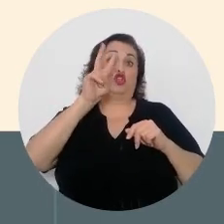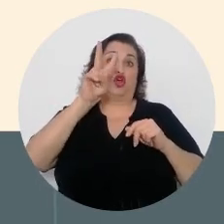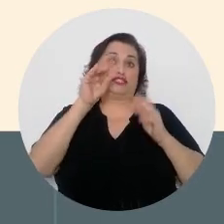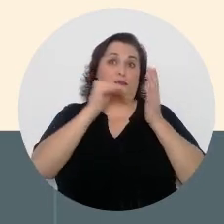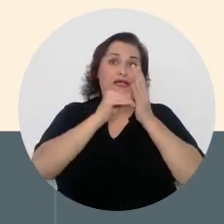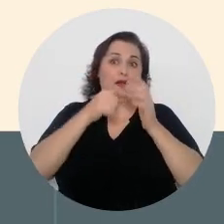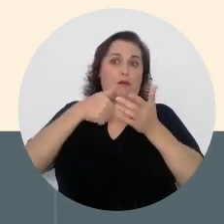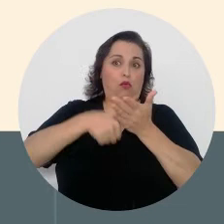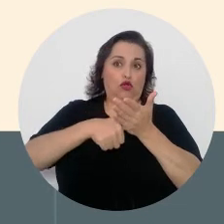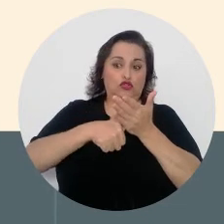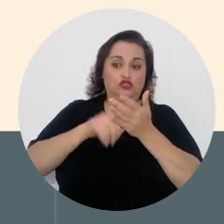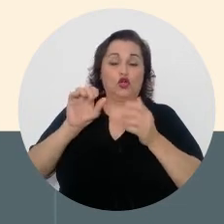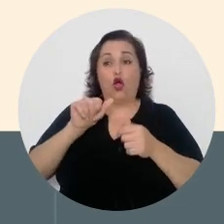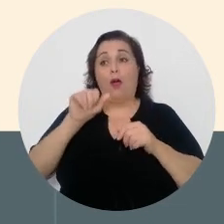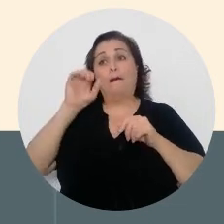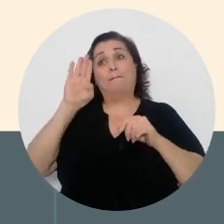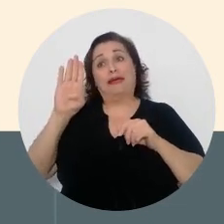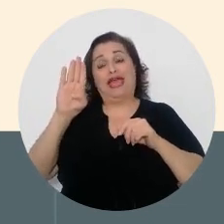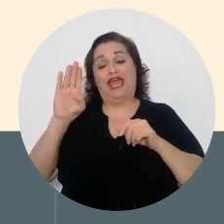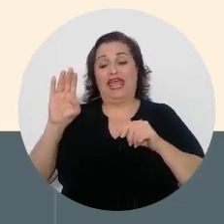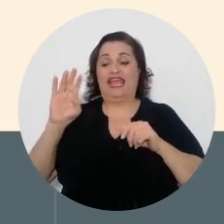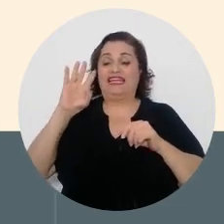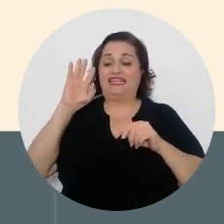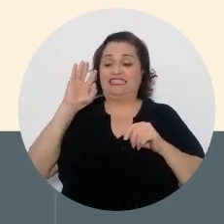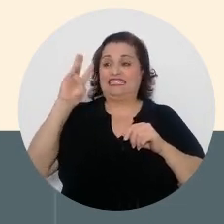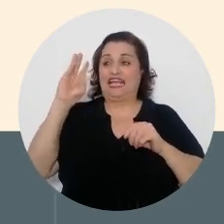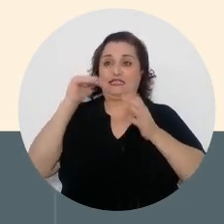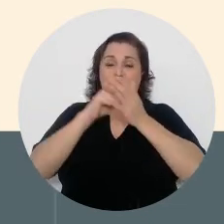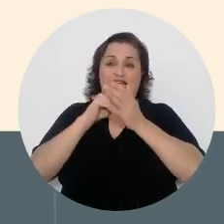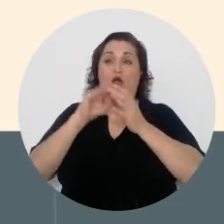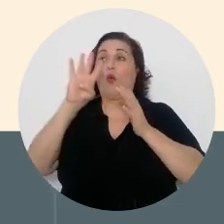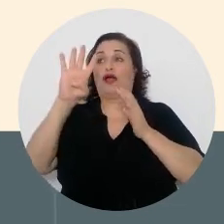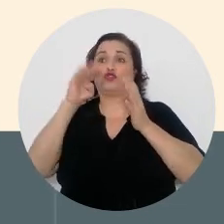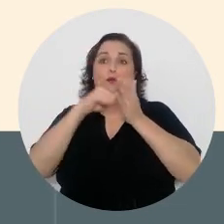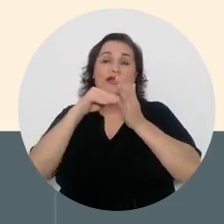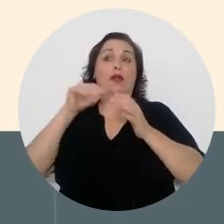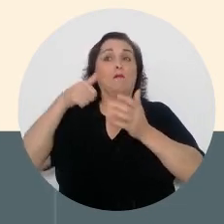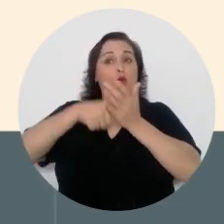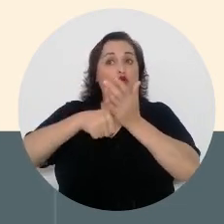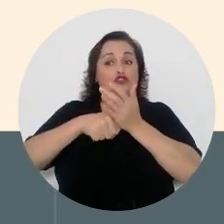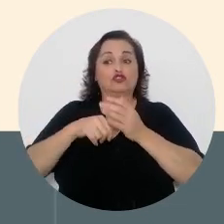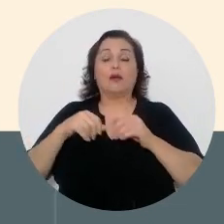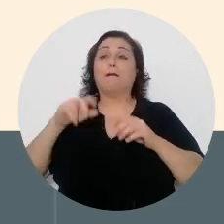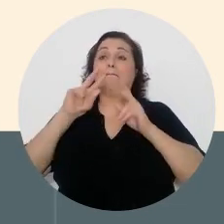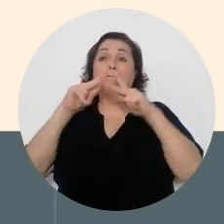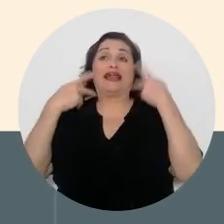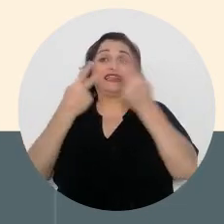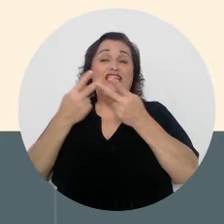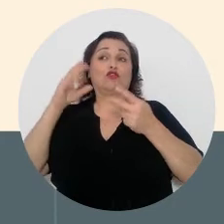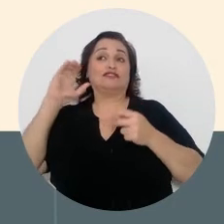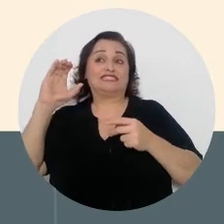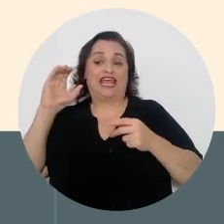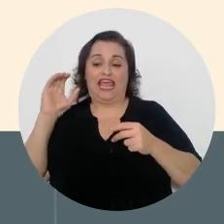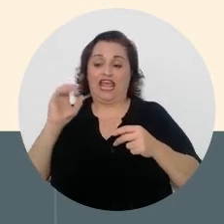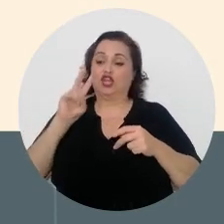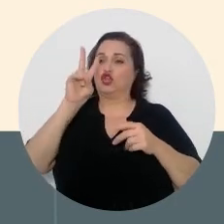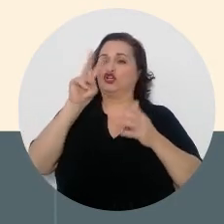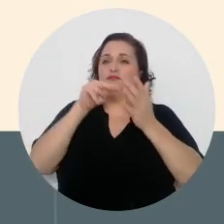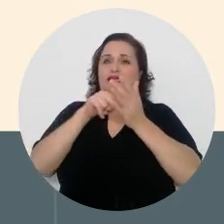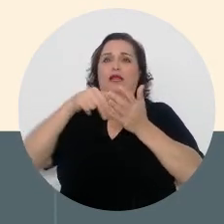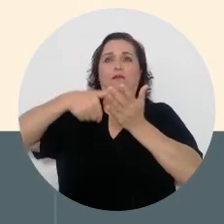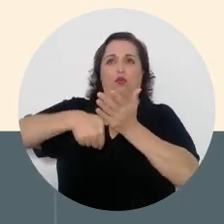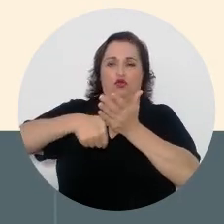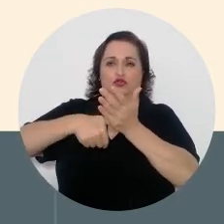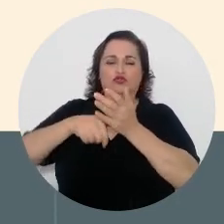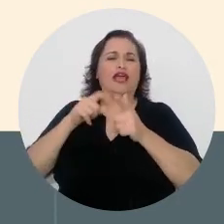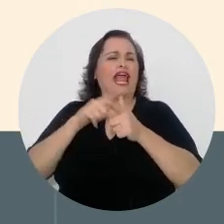partido B obtuvo 4.000 votos y el partido C obtuvo 2.000 votos. Entonces, lo que tenemos